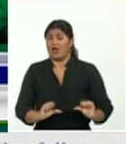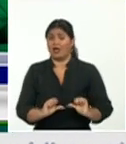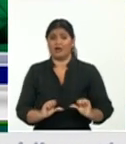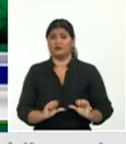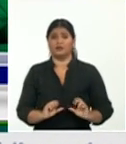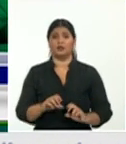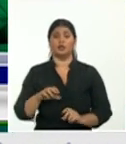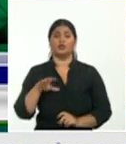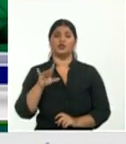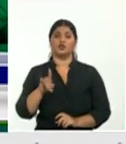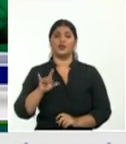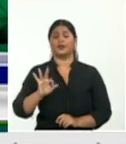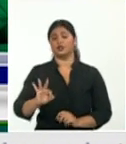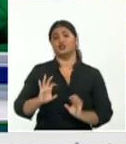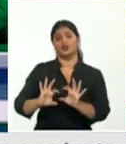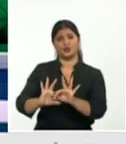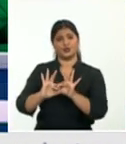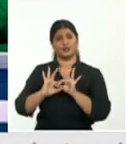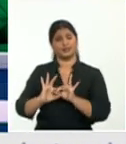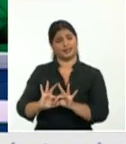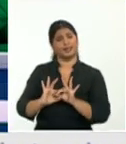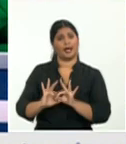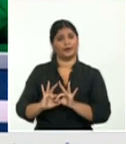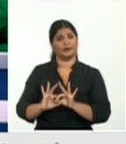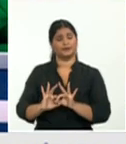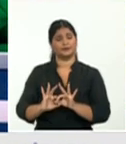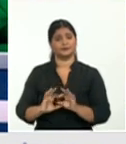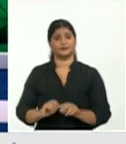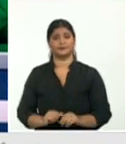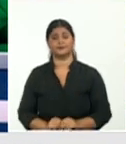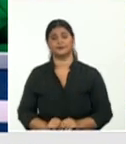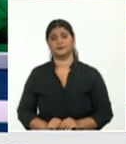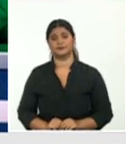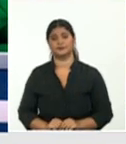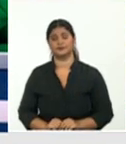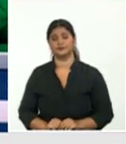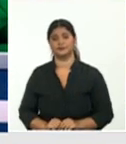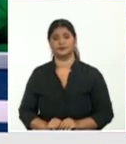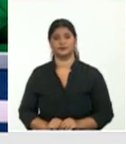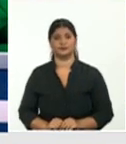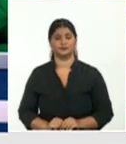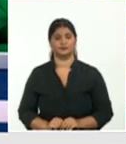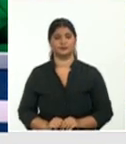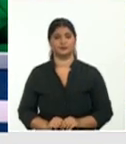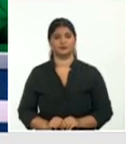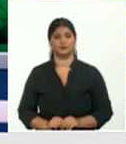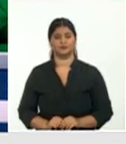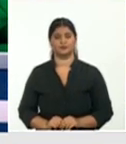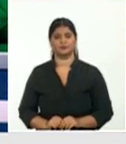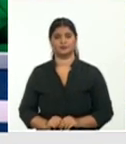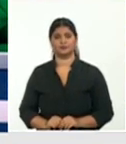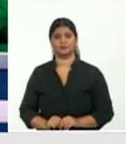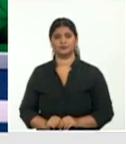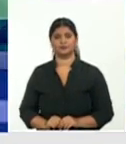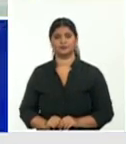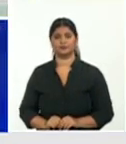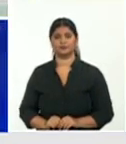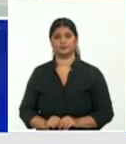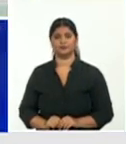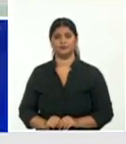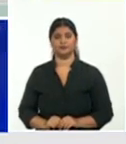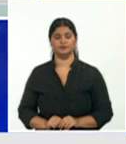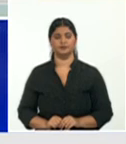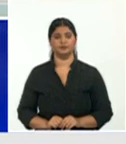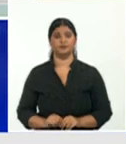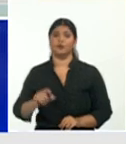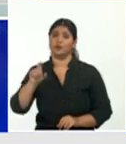severo del cuadro que se está produciendo. El gráfico final que resume el comportamiento de la pandemia en